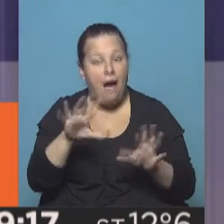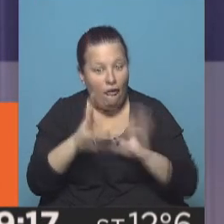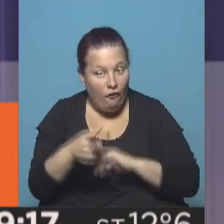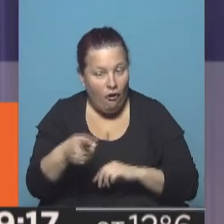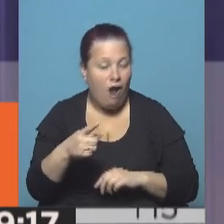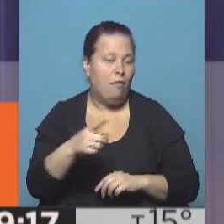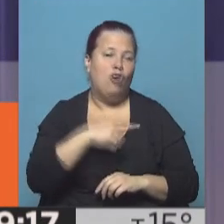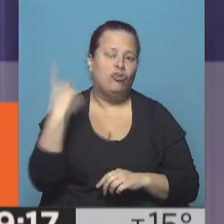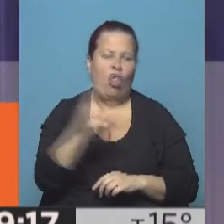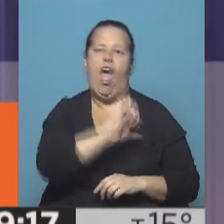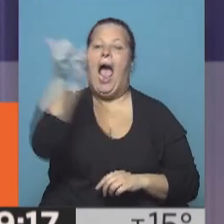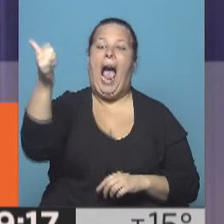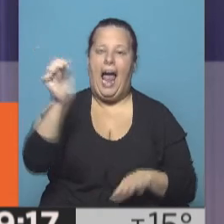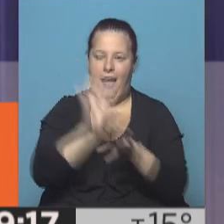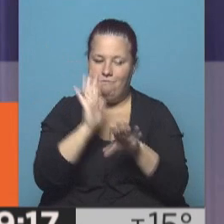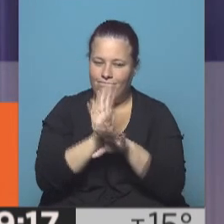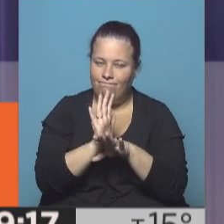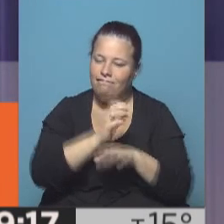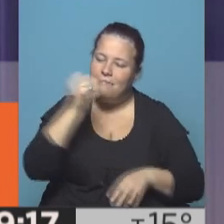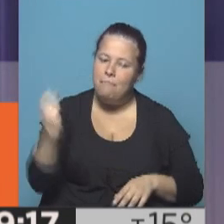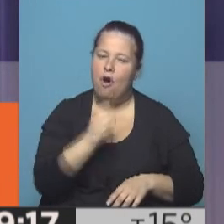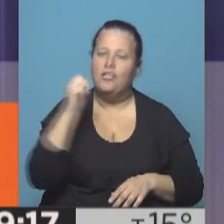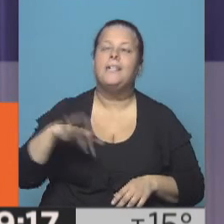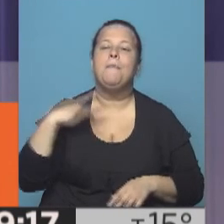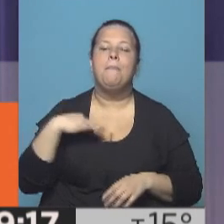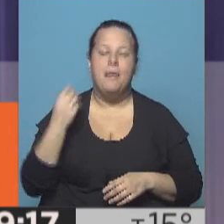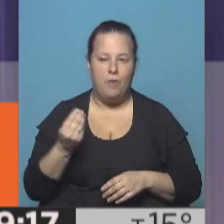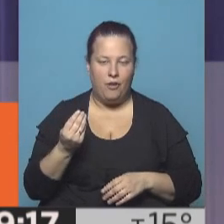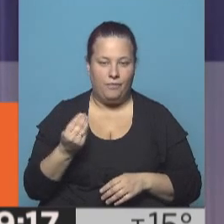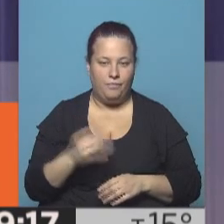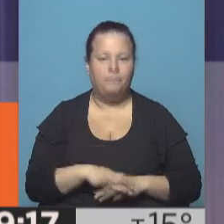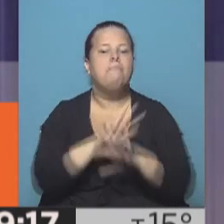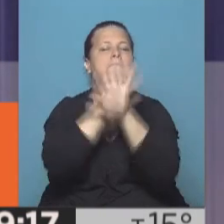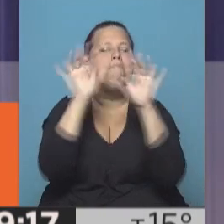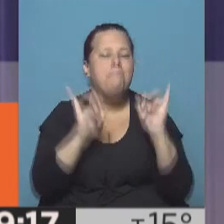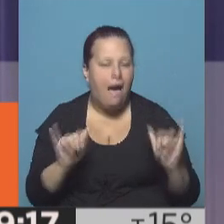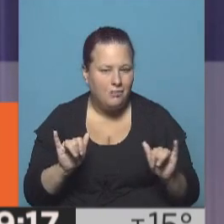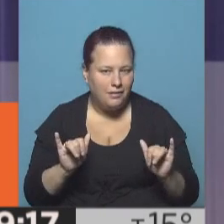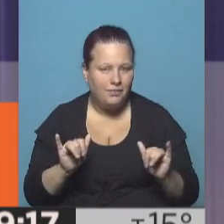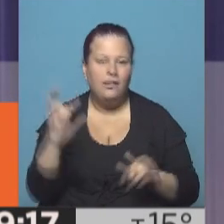todos los ganemos el más importante premio la paz de colombia